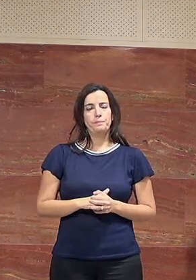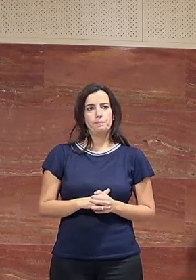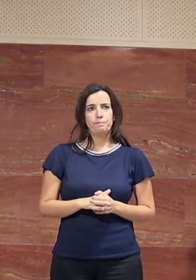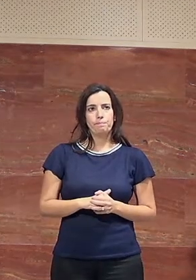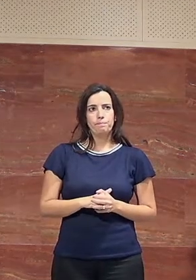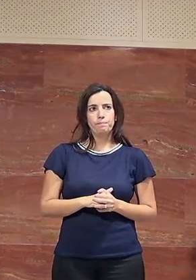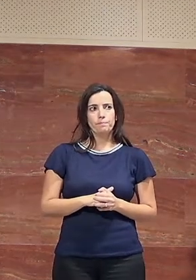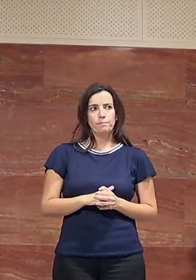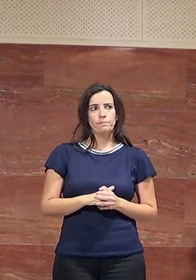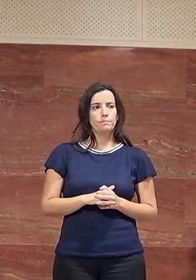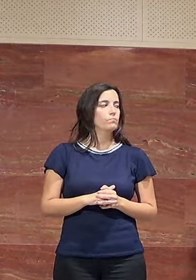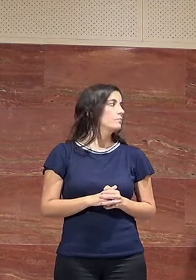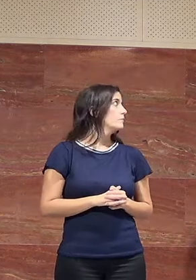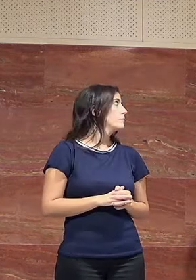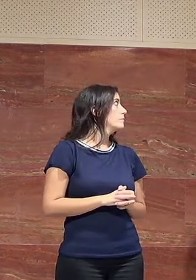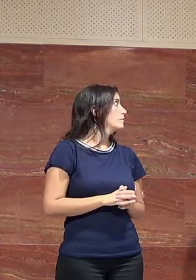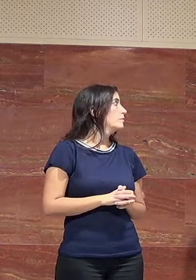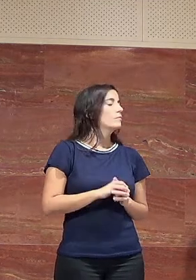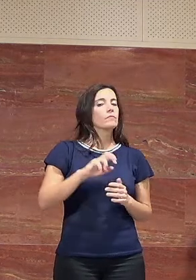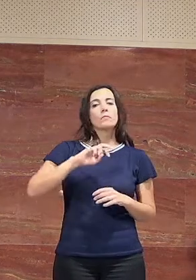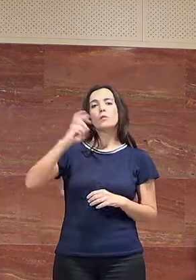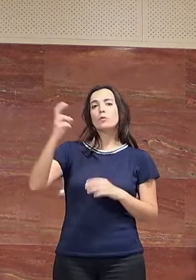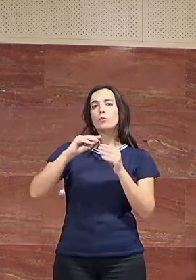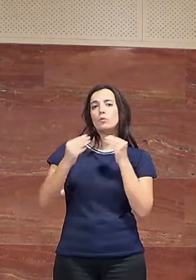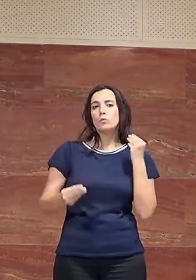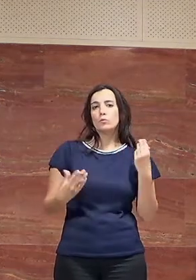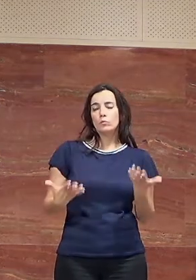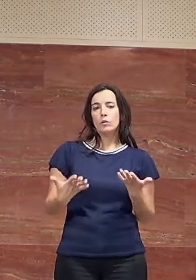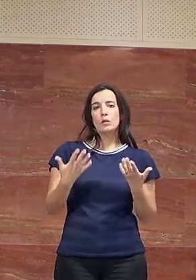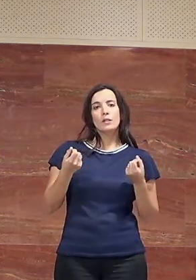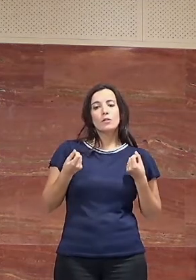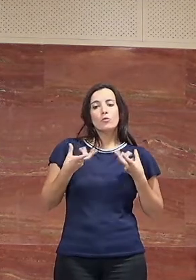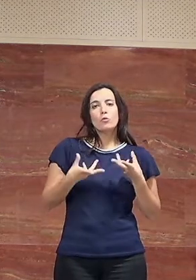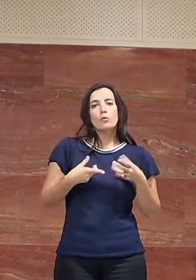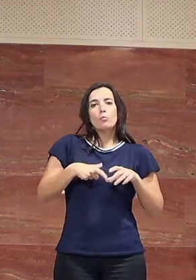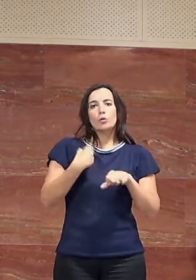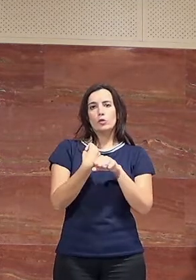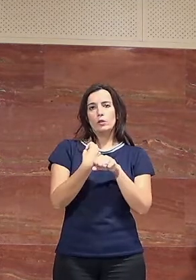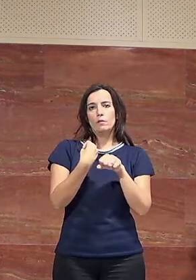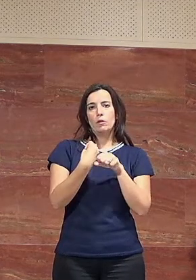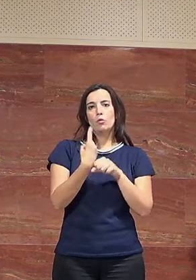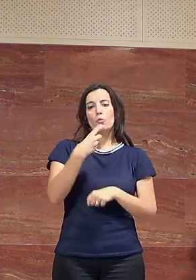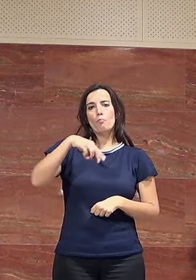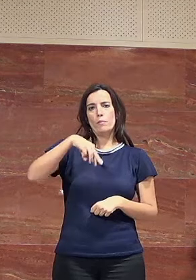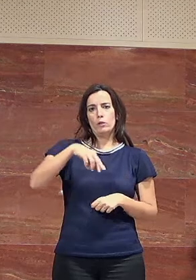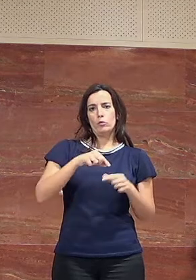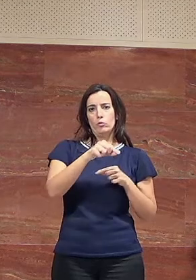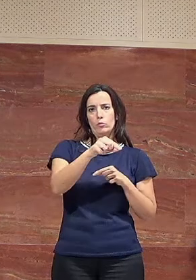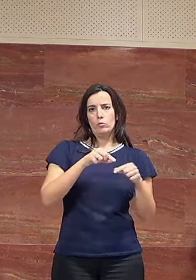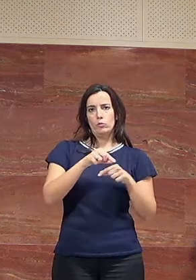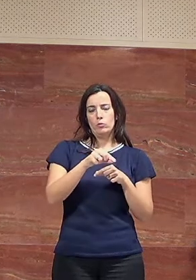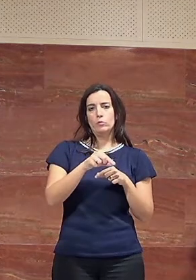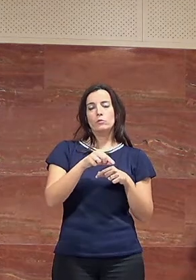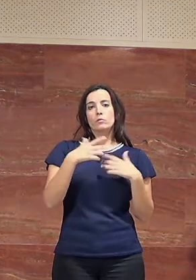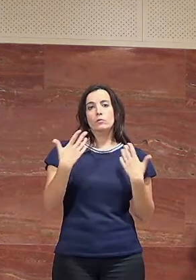Otro de los documentos que se elabora es analizar el número de puestos de trabajo por metro lineal de calle y ver de qué manera